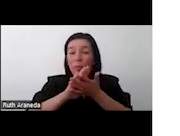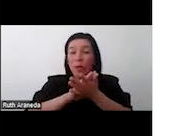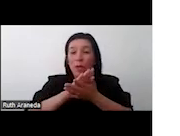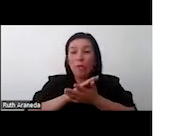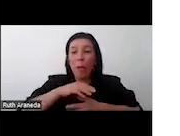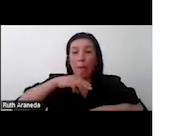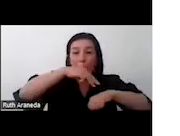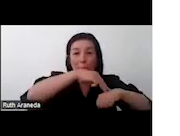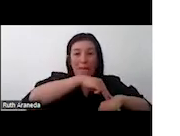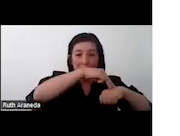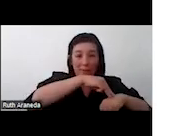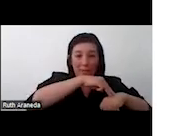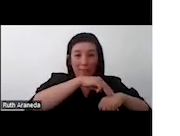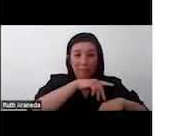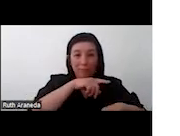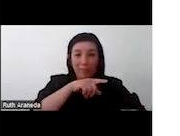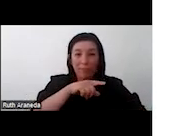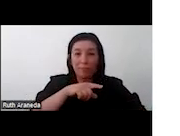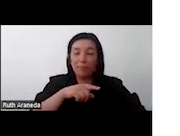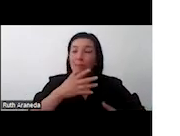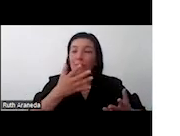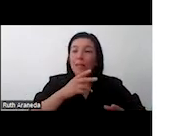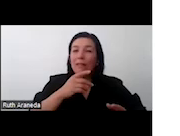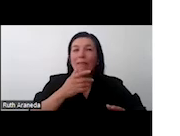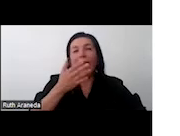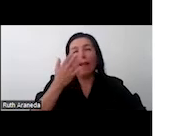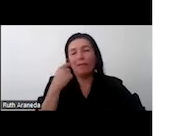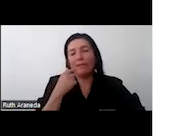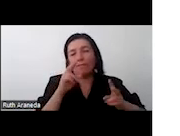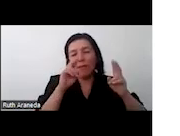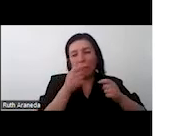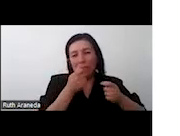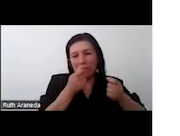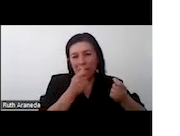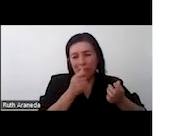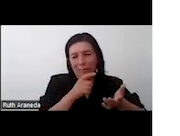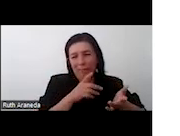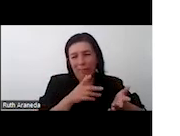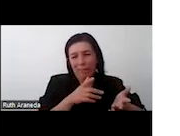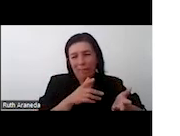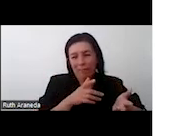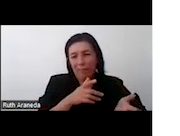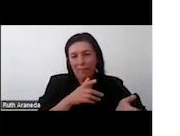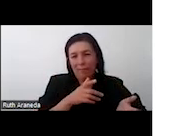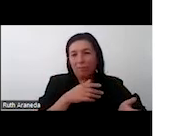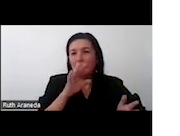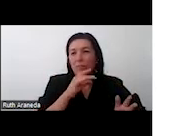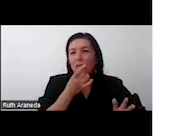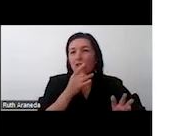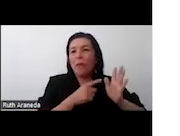Marga Marga, por un tema de recursos y espacio, digamos, se